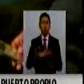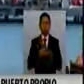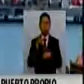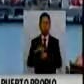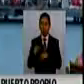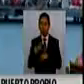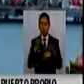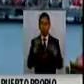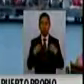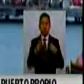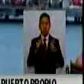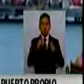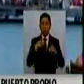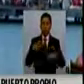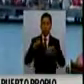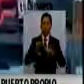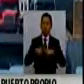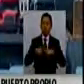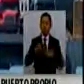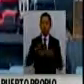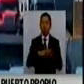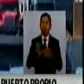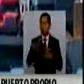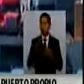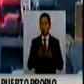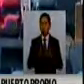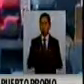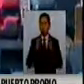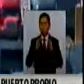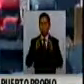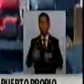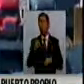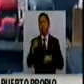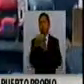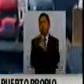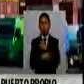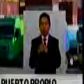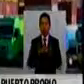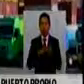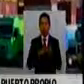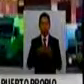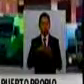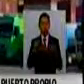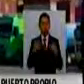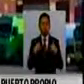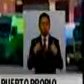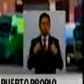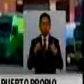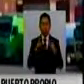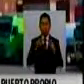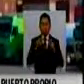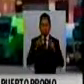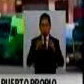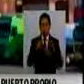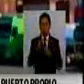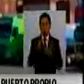consecuencia de tener que depender de puertos de terceros países y no contar con un litoral, con